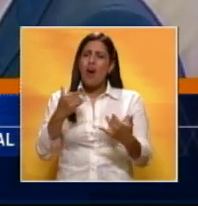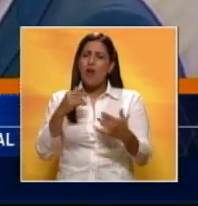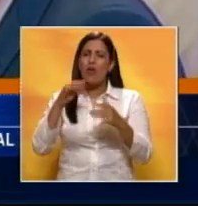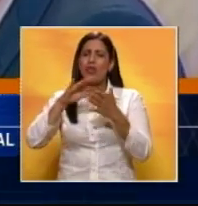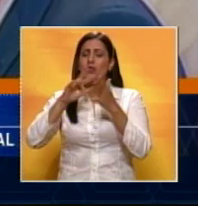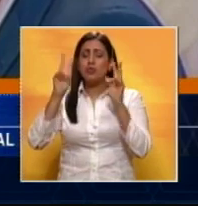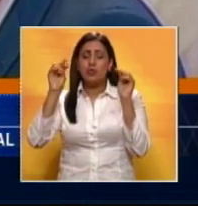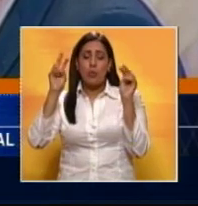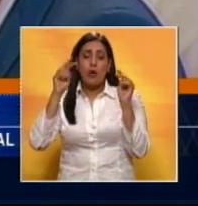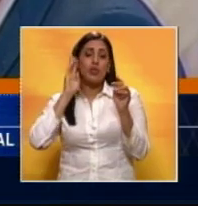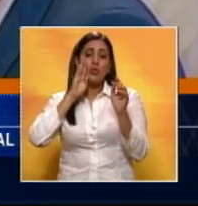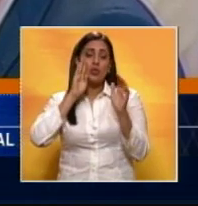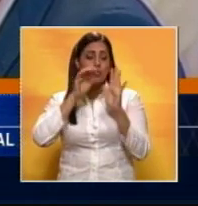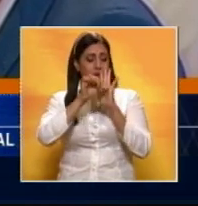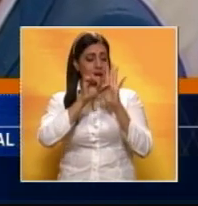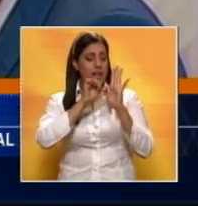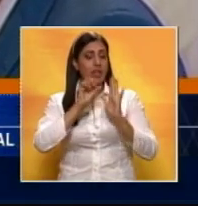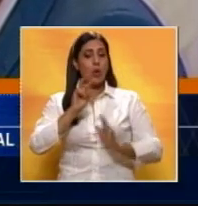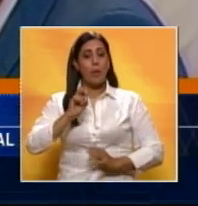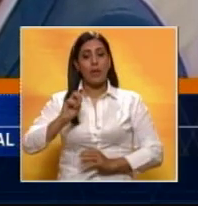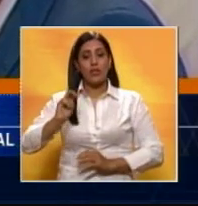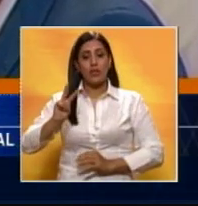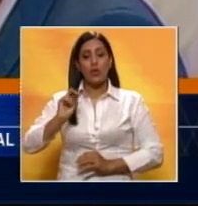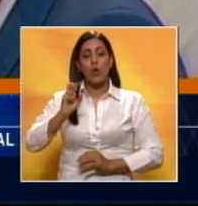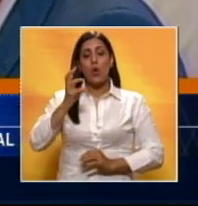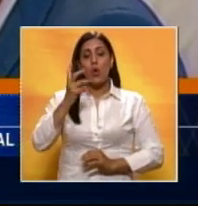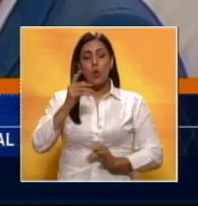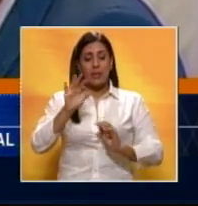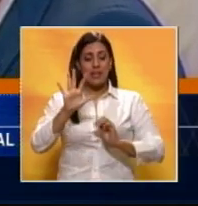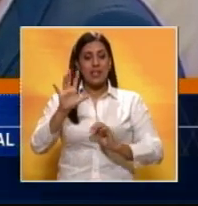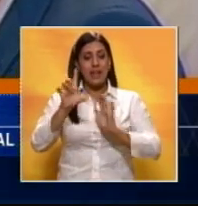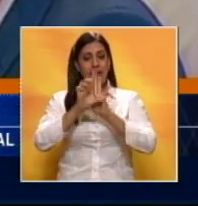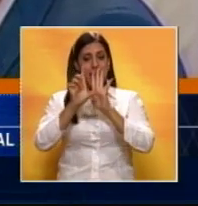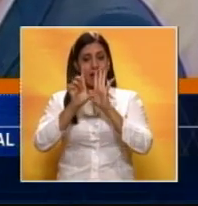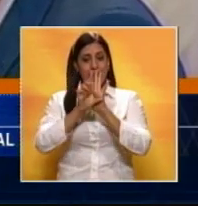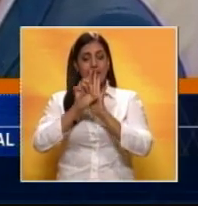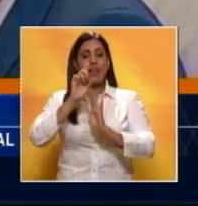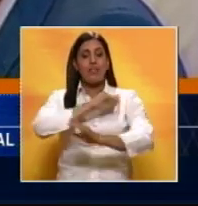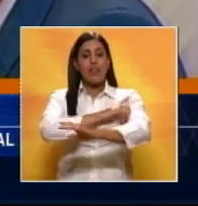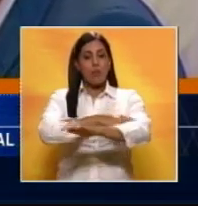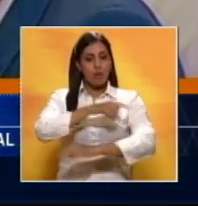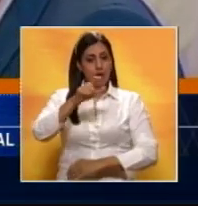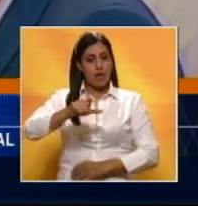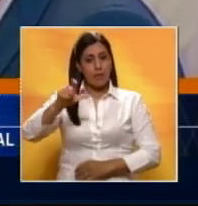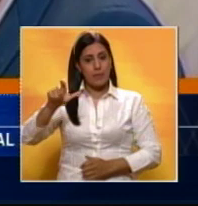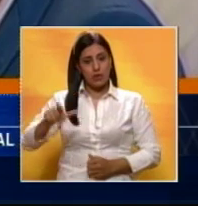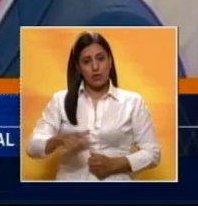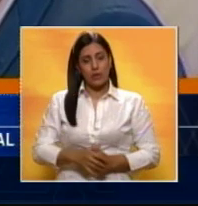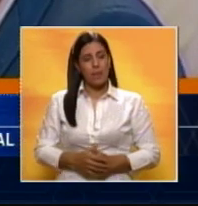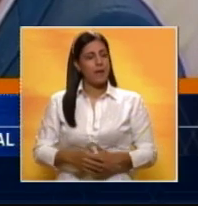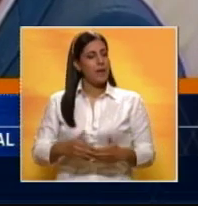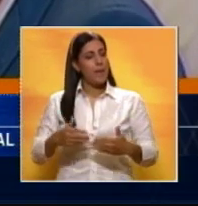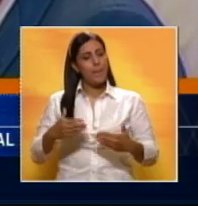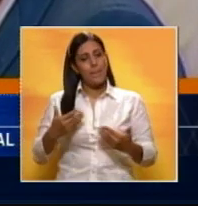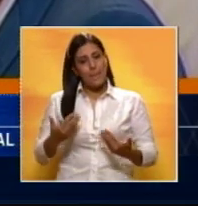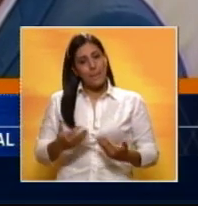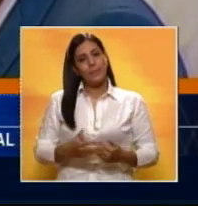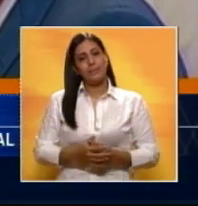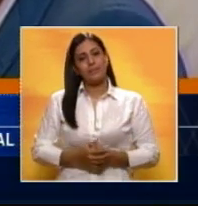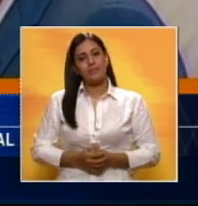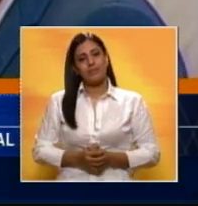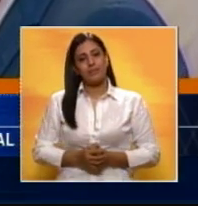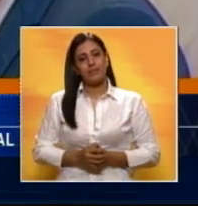en el supuesto previsto en el artículo 22, numeral 5 de la Ley Orgánica del Poder Ciudadano. Para ello,